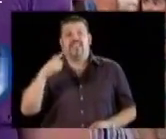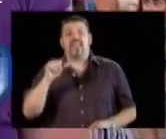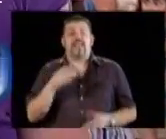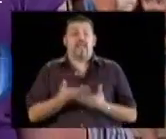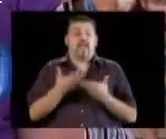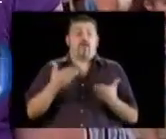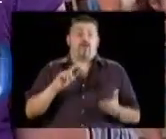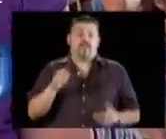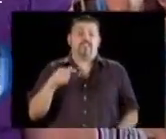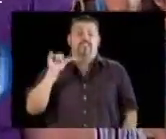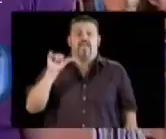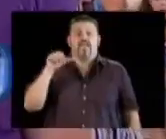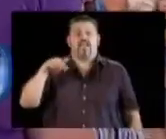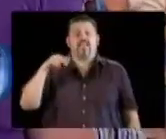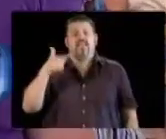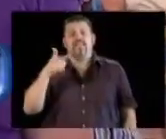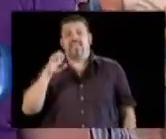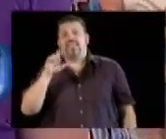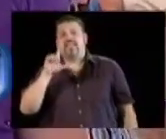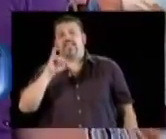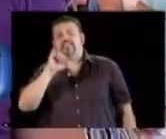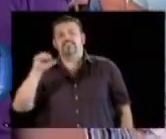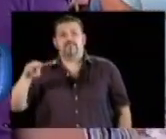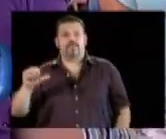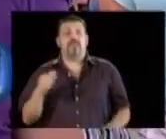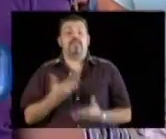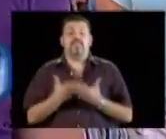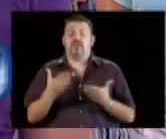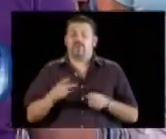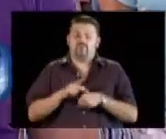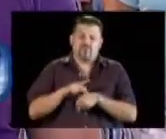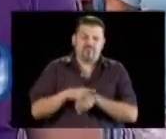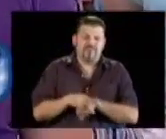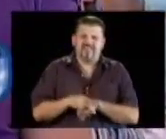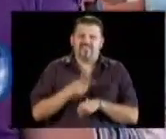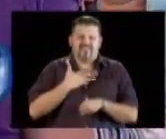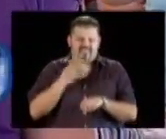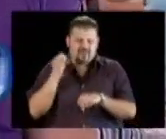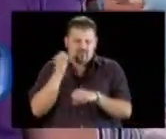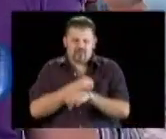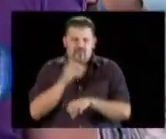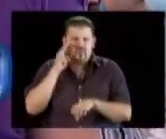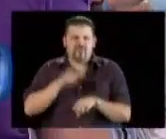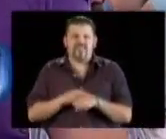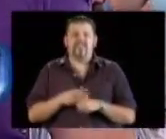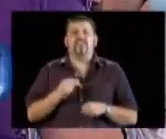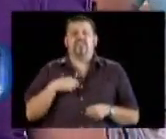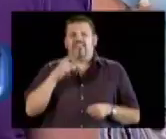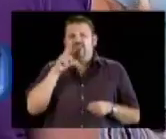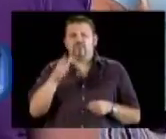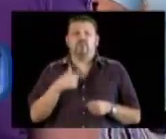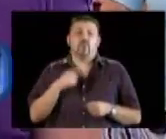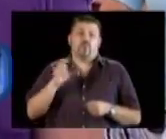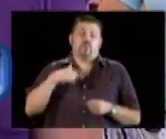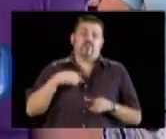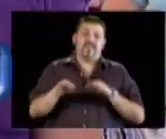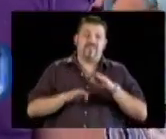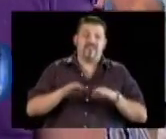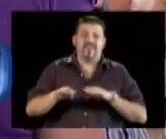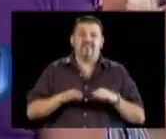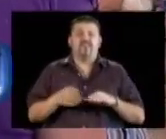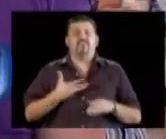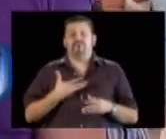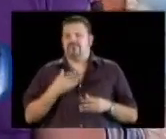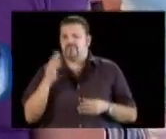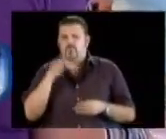Angelísima, la sigo usando. Tenía mi piel obscurecida por las luces donde yo trabajaba. Me